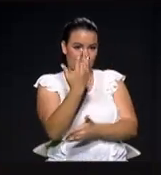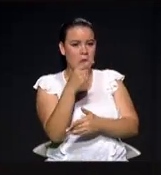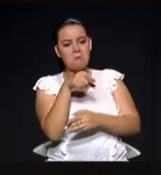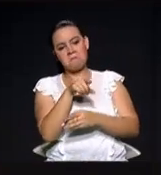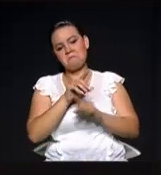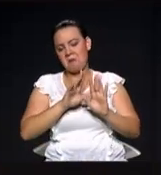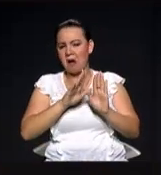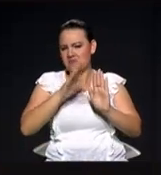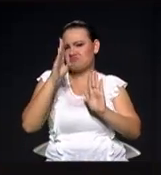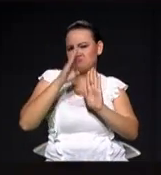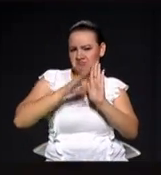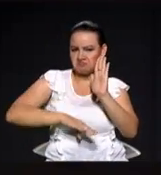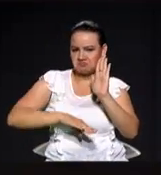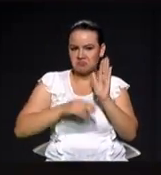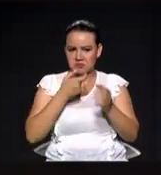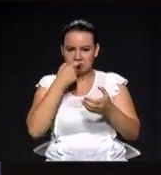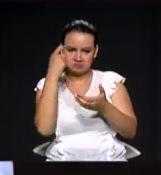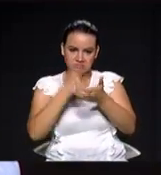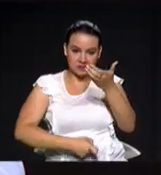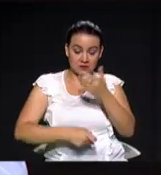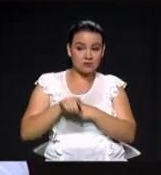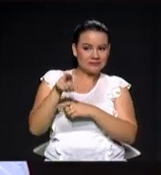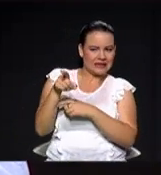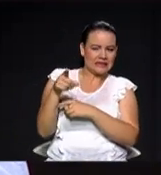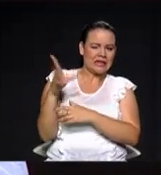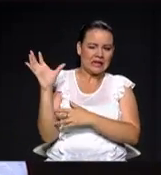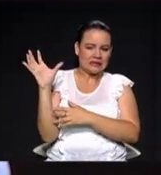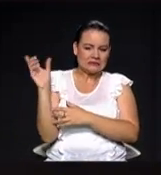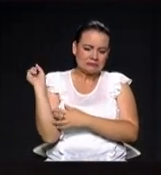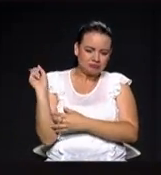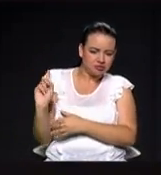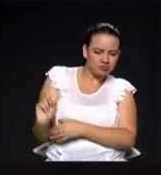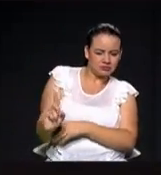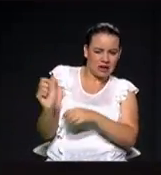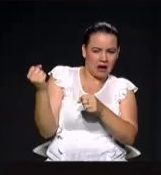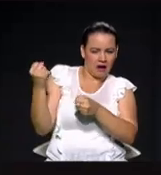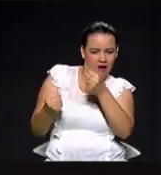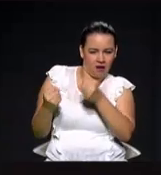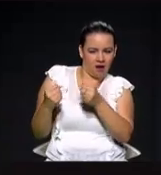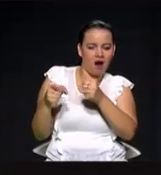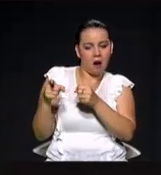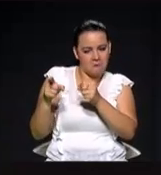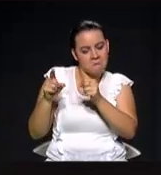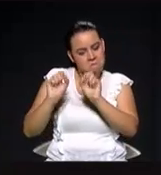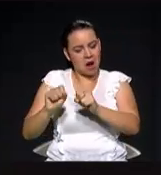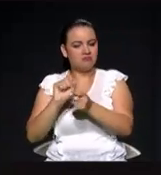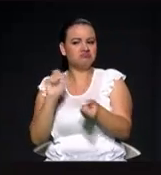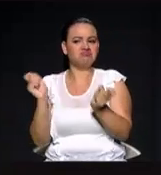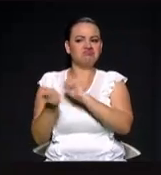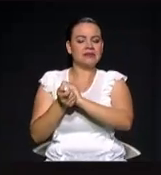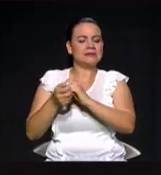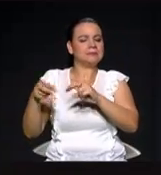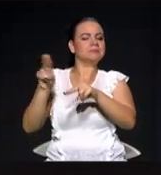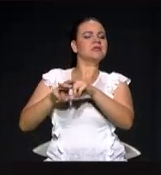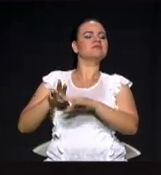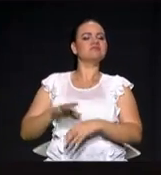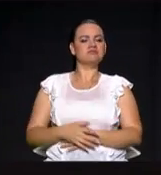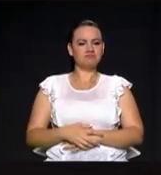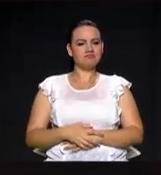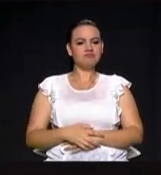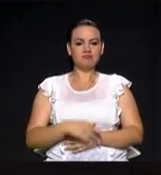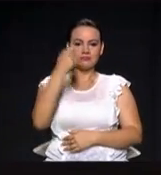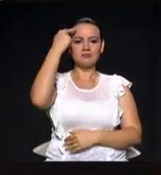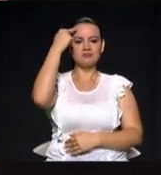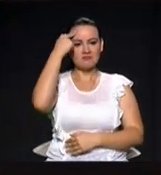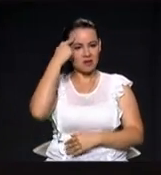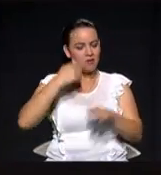más contaminante se pague más también vamos a tener tres mil bicicletas eléctricas en cicla para poder tener unas estaciones